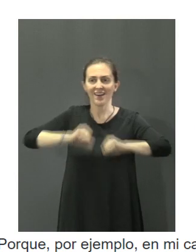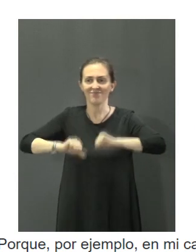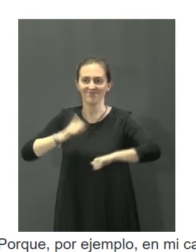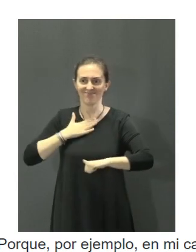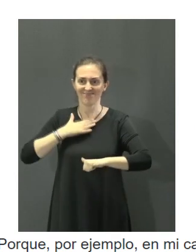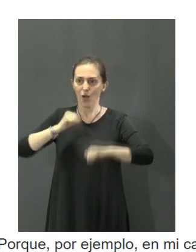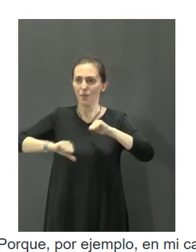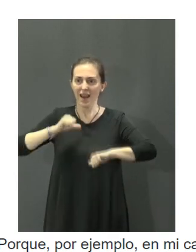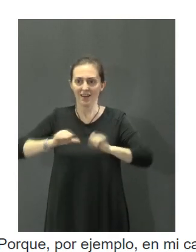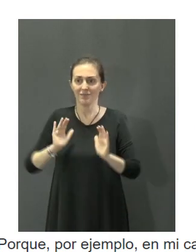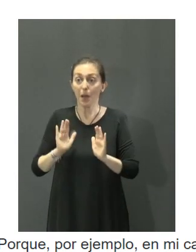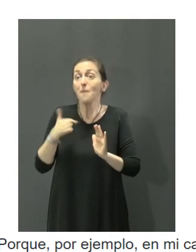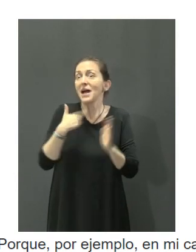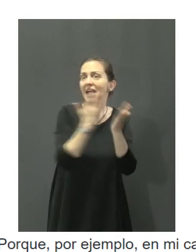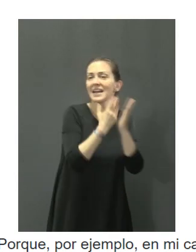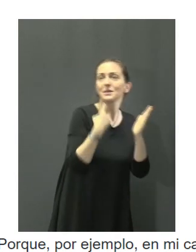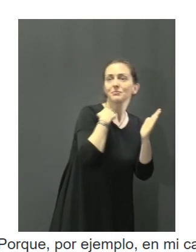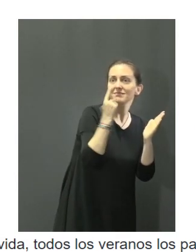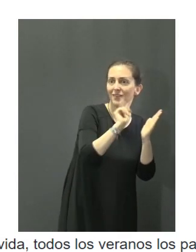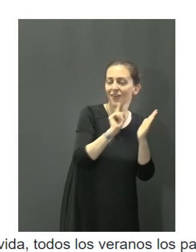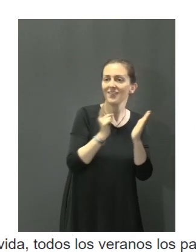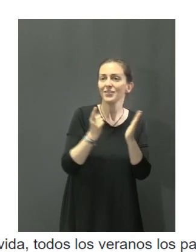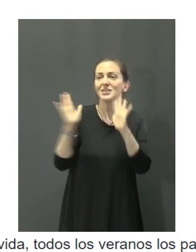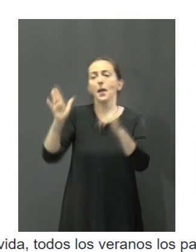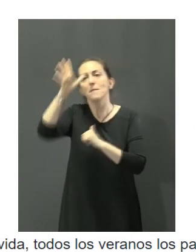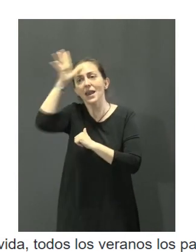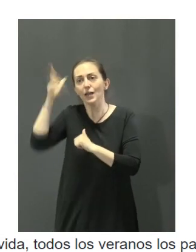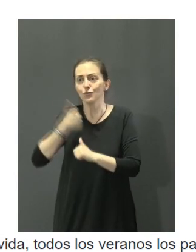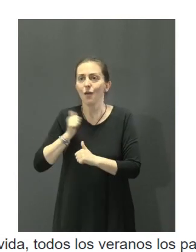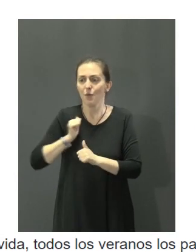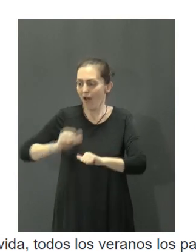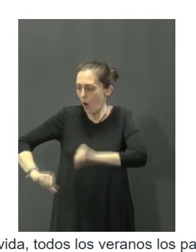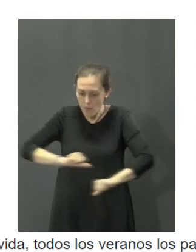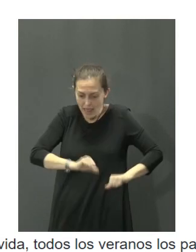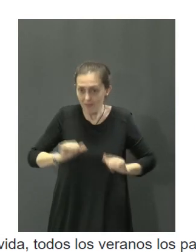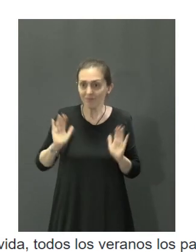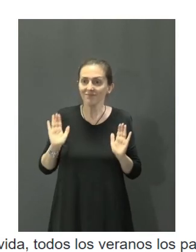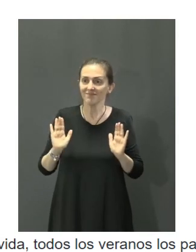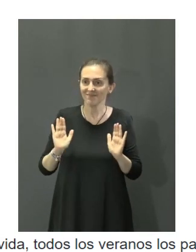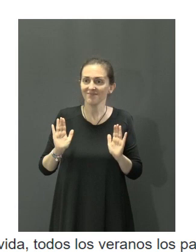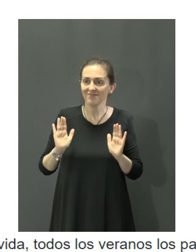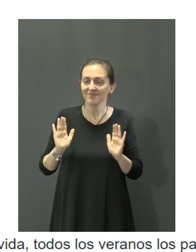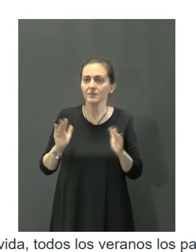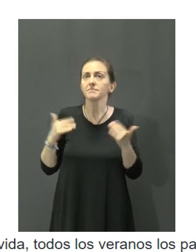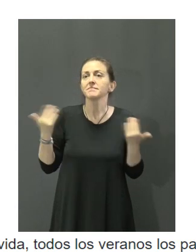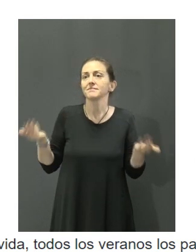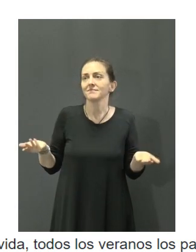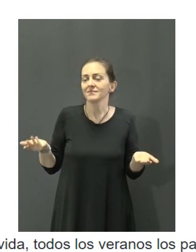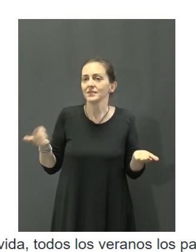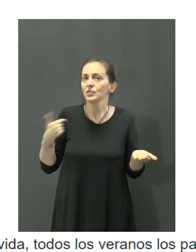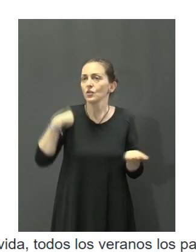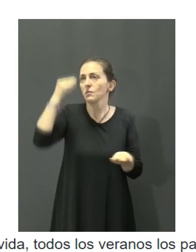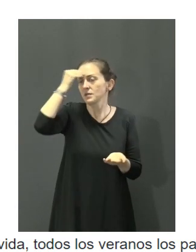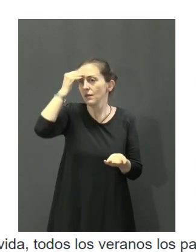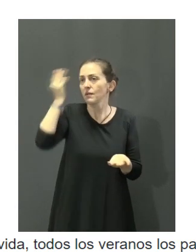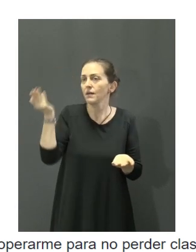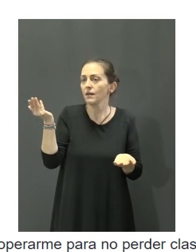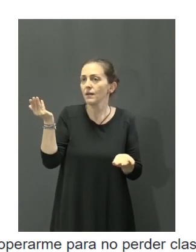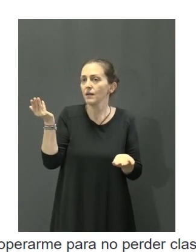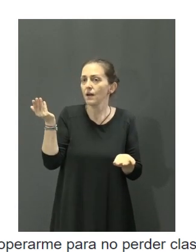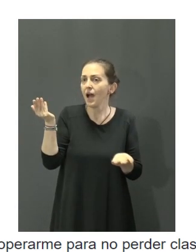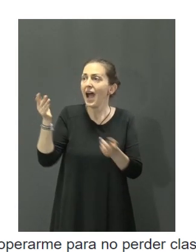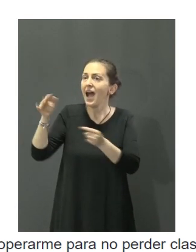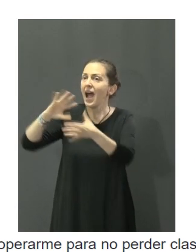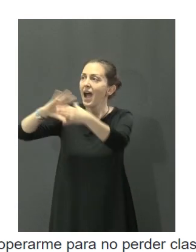para operarme para no perder clases del colegio durante la etapa escolar. Y claro, yo decía, todos